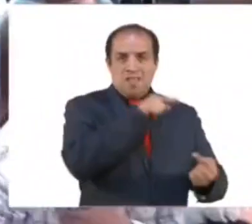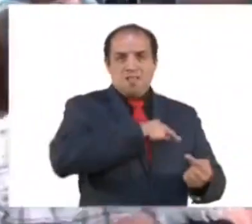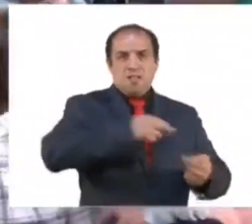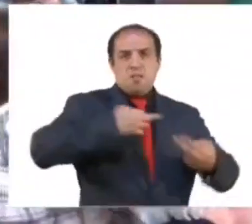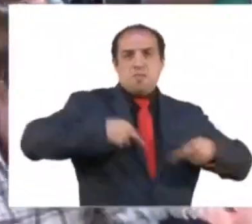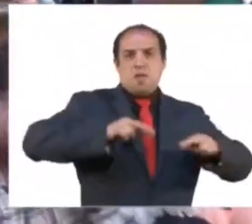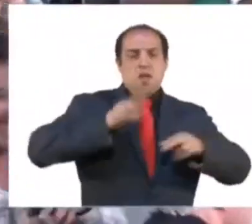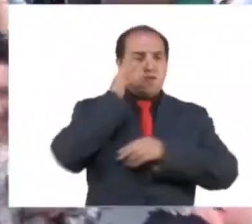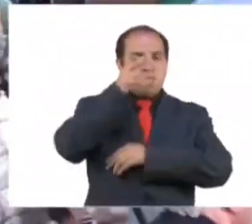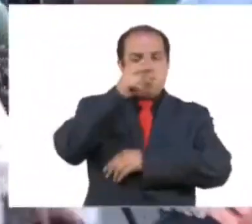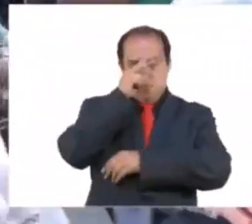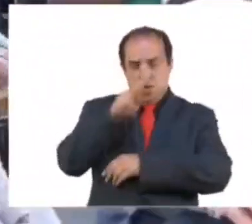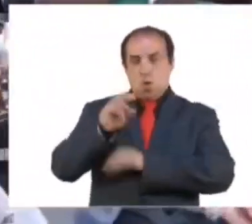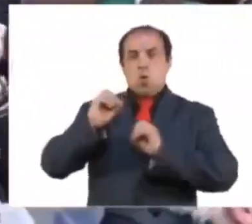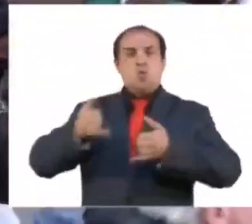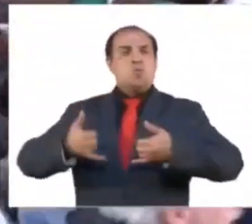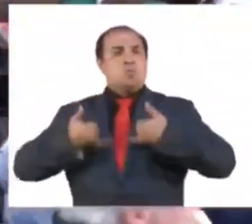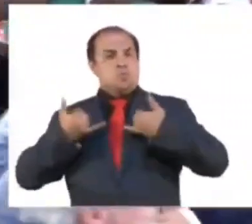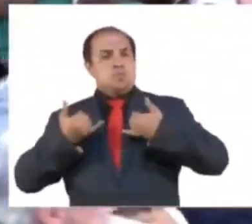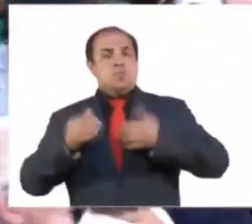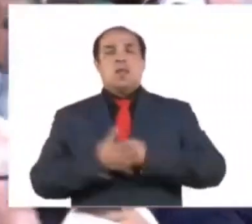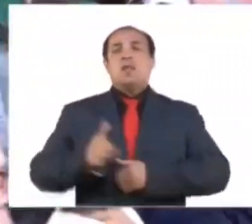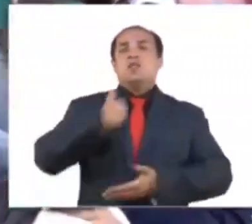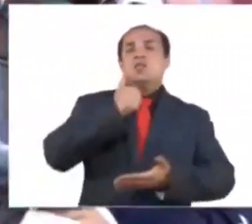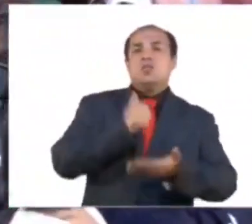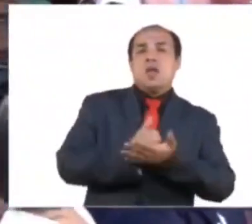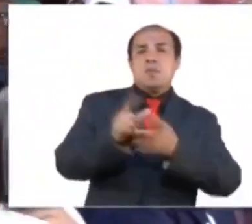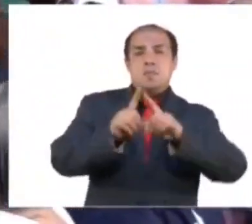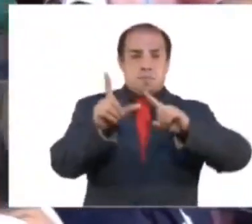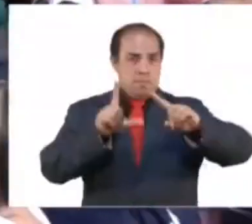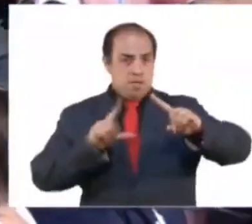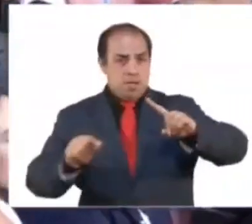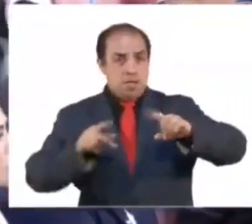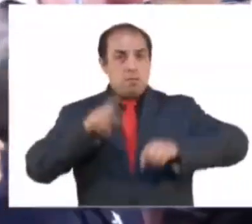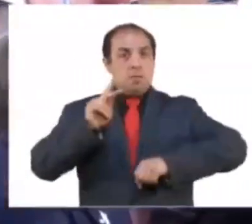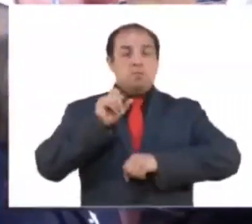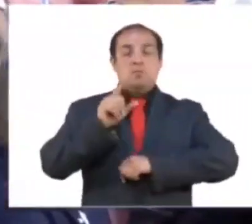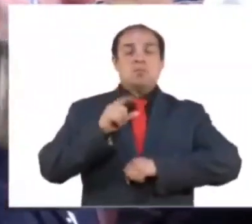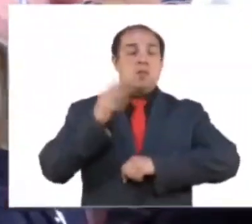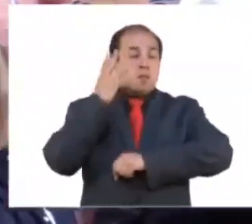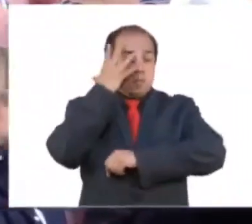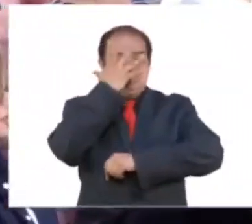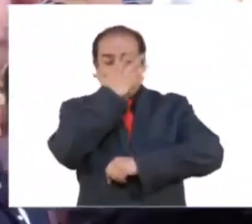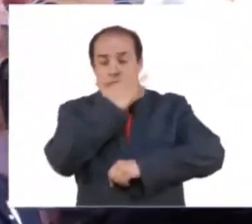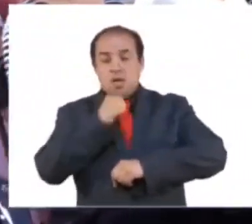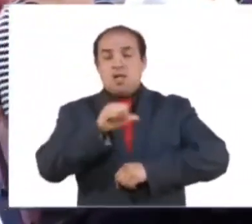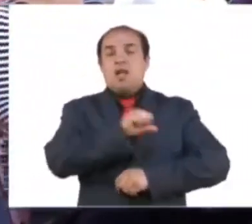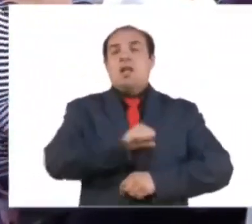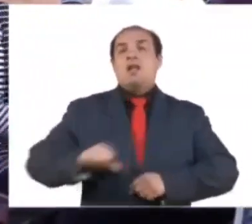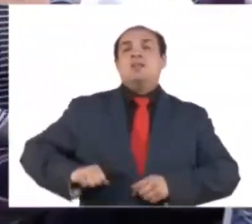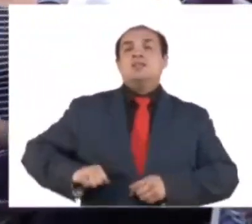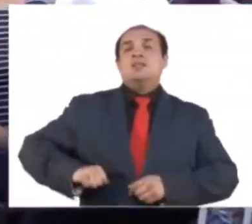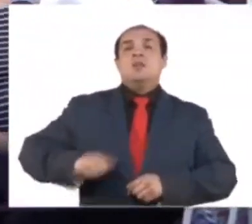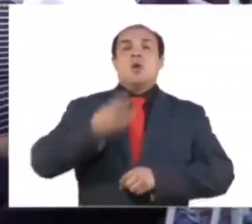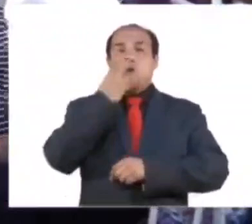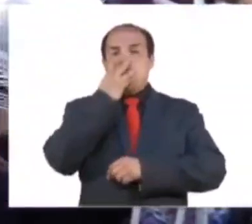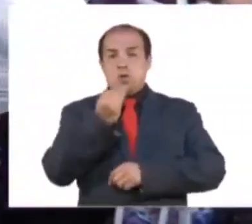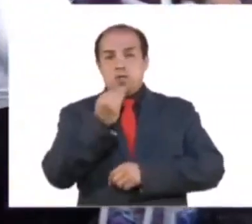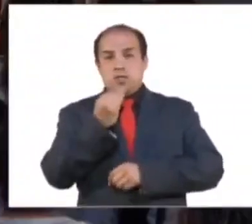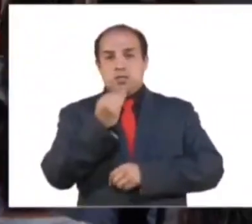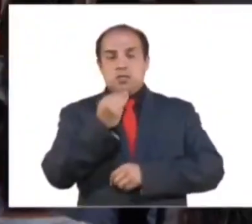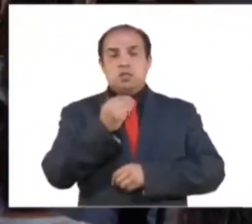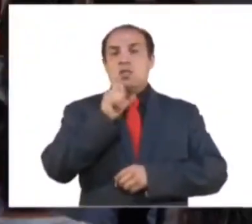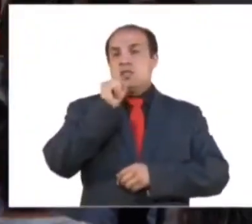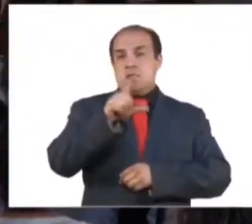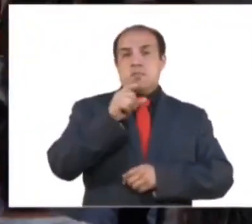el futuro de México, por la ciudad, por el país, pero sobre todo por nuestras bellas alcaldías de Coyoacán y entiendo que